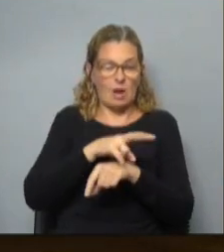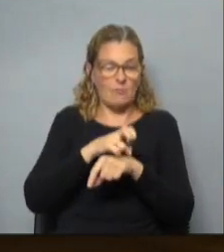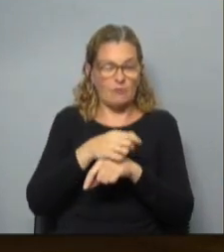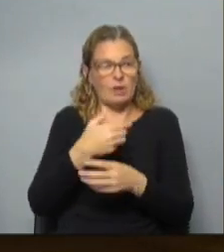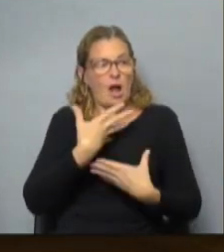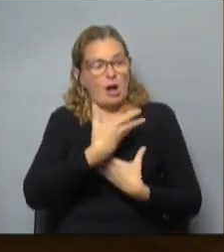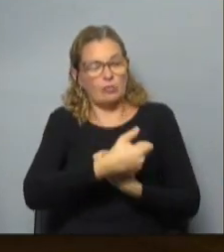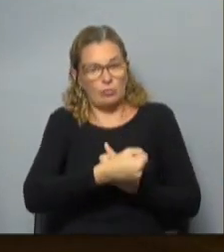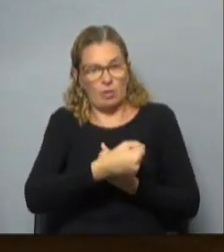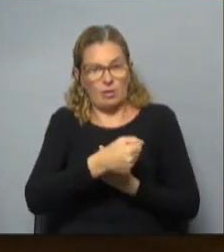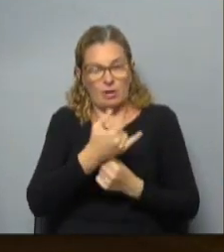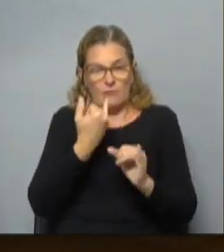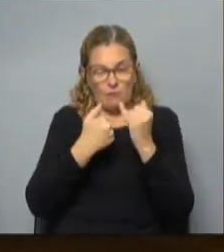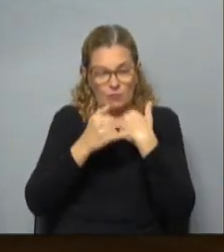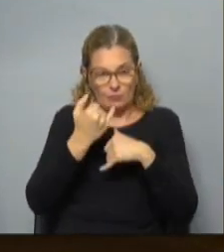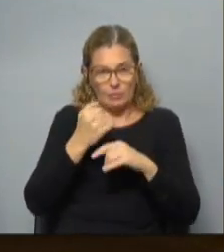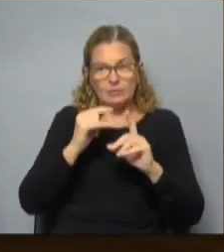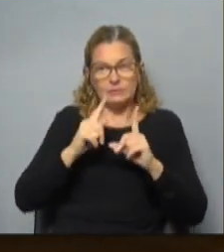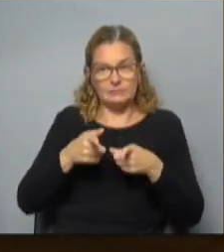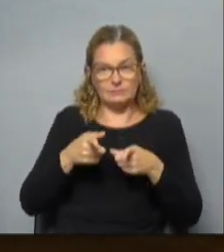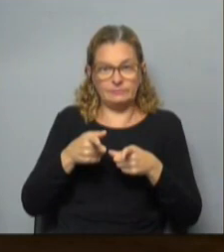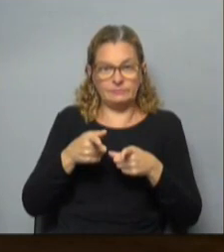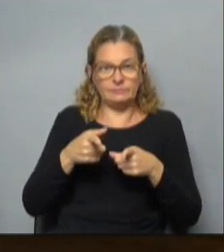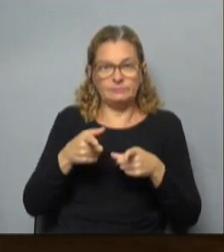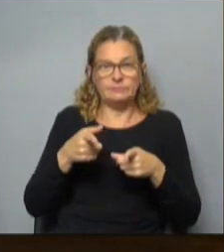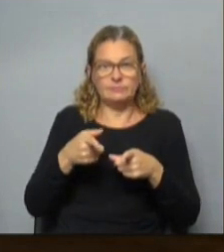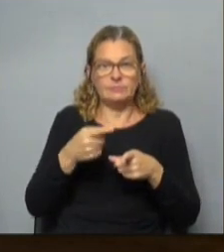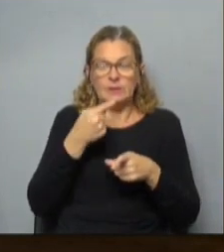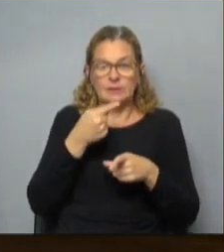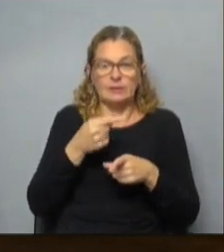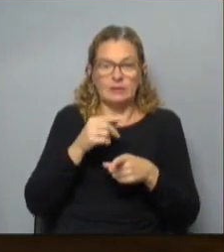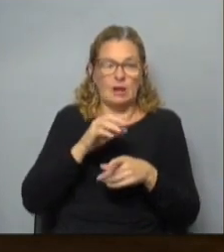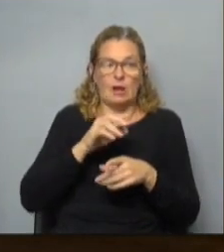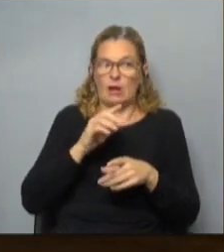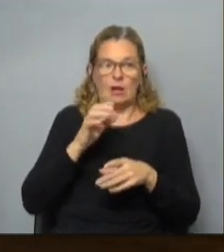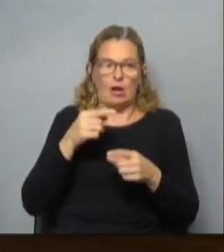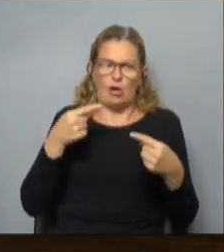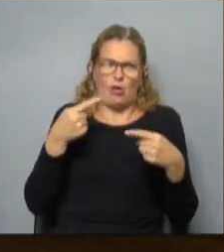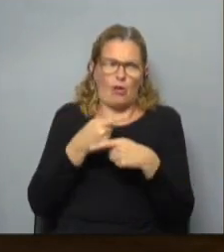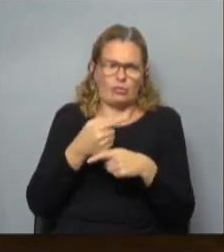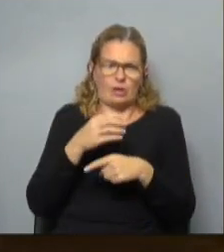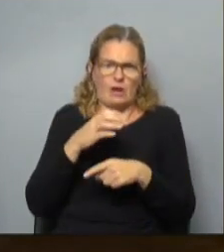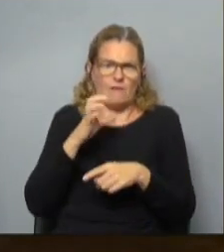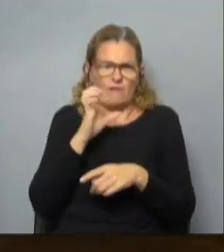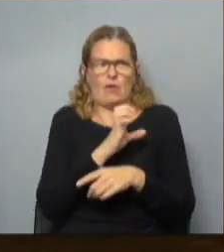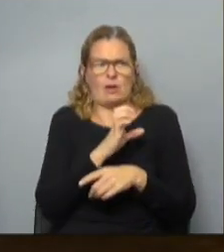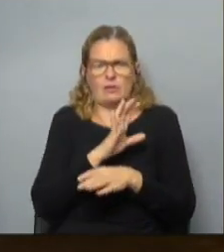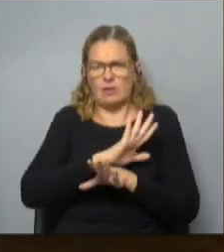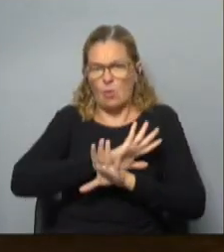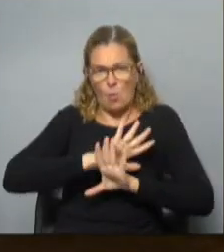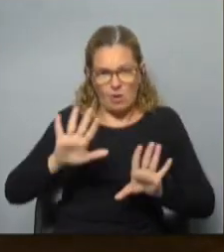para aportar información y que bueno el partido rechaza también cualquier acto de violencia